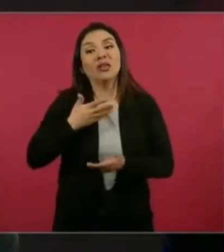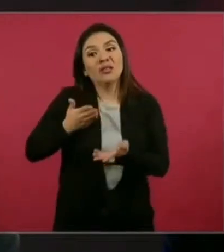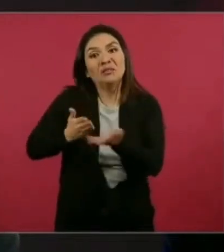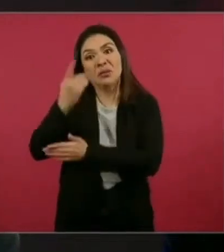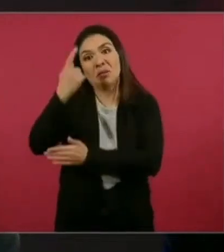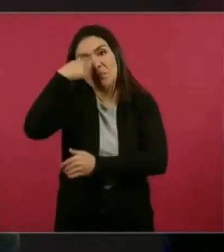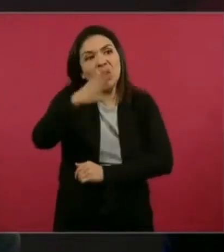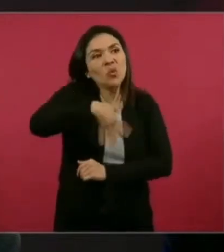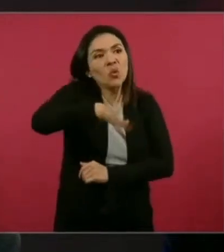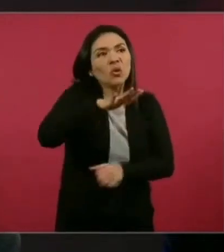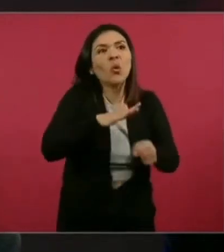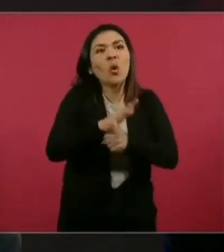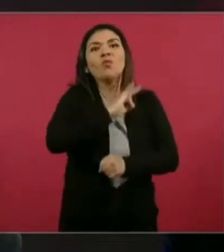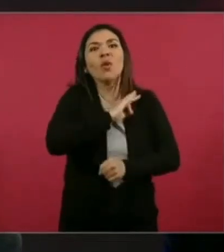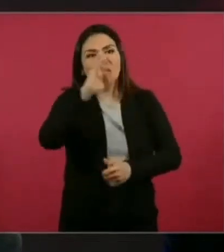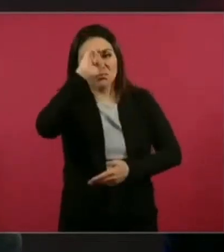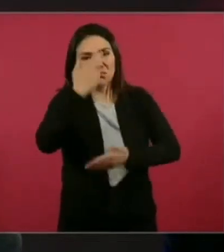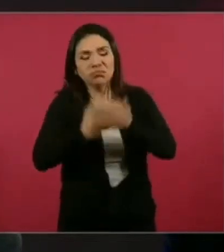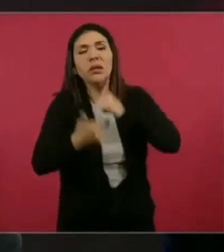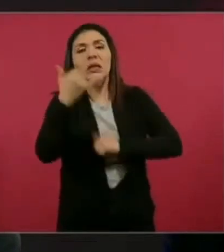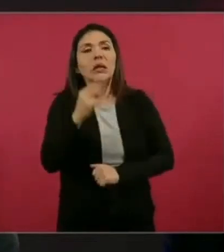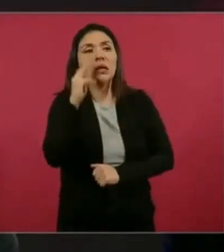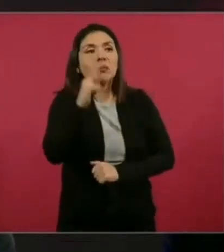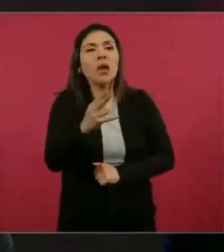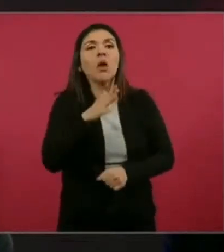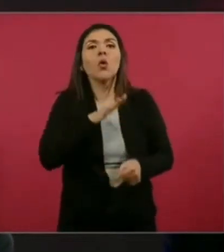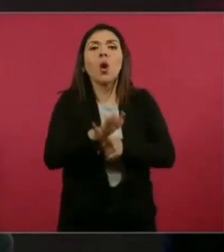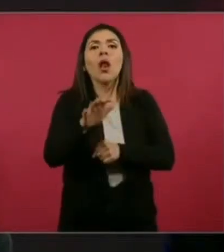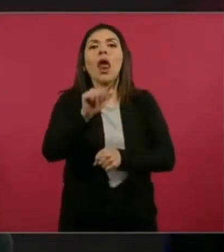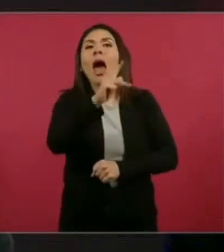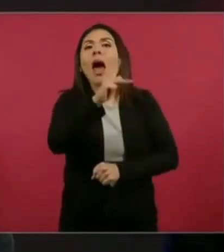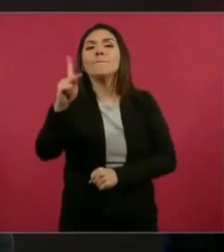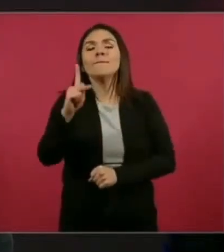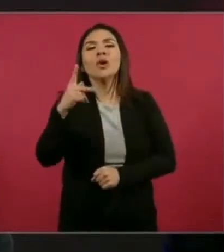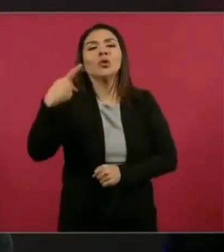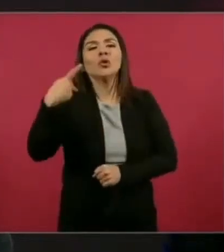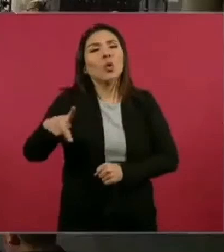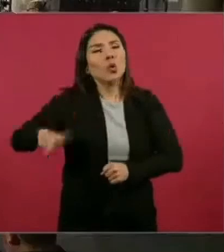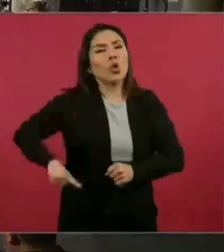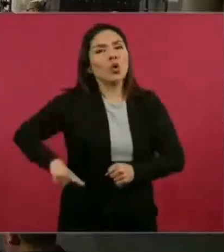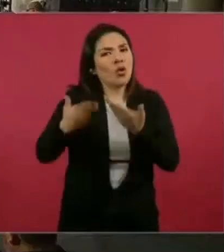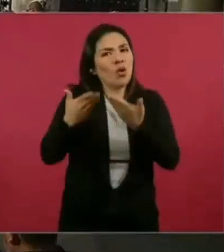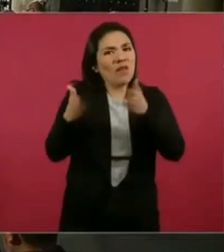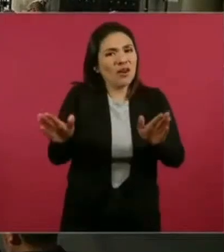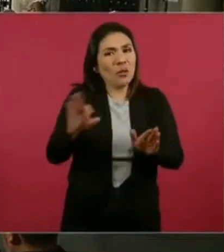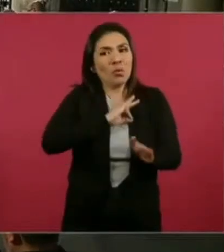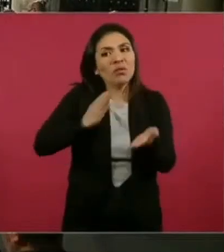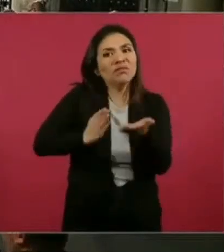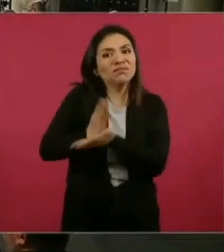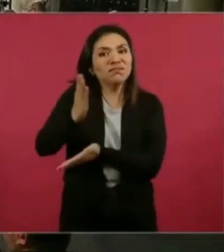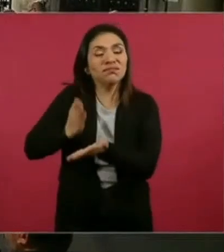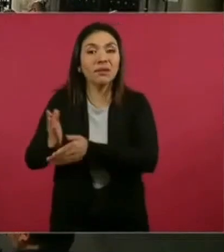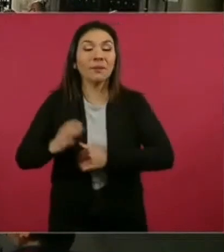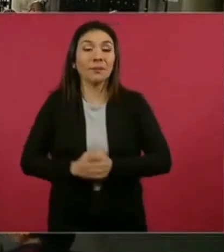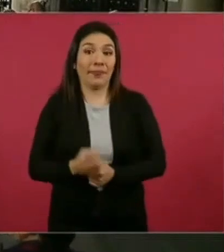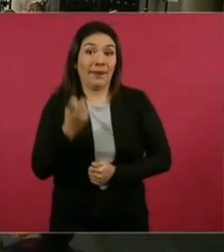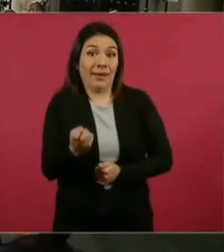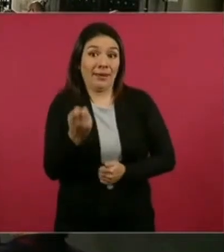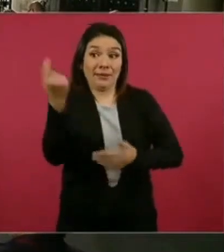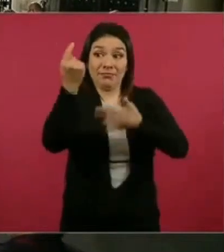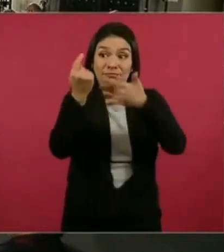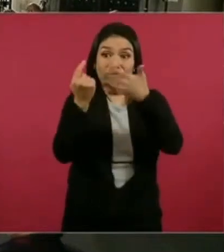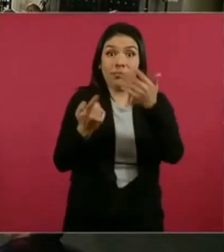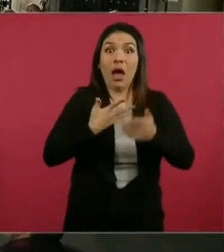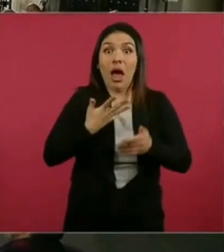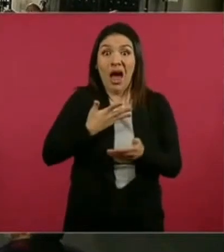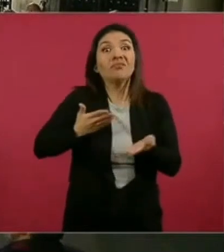vulnerabilidades y explotación de aplicaciones públicas. Eso es cómo y parte de los ataques que recibieron